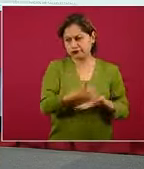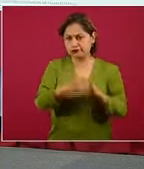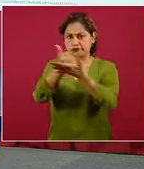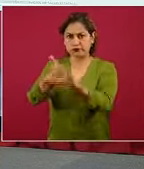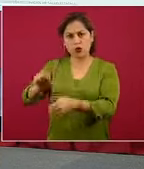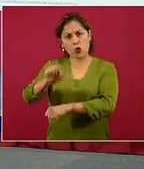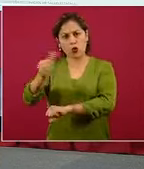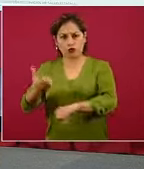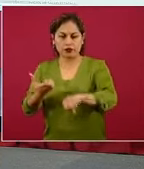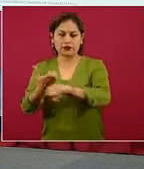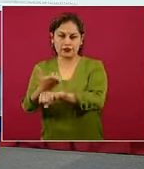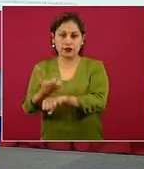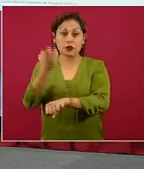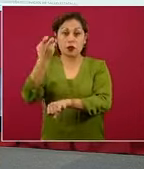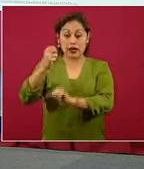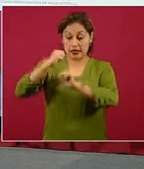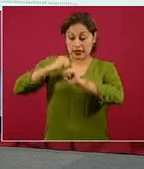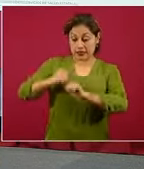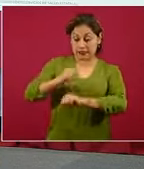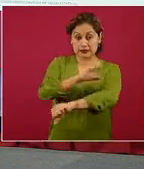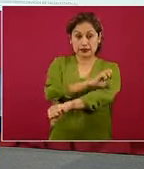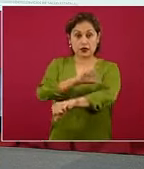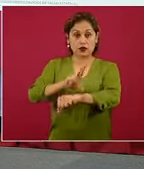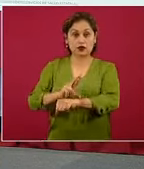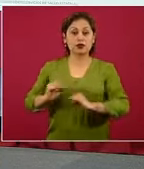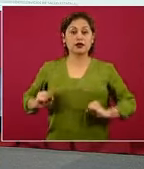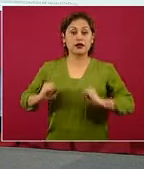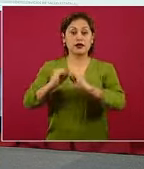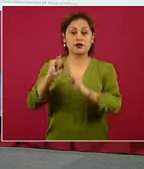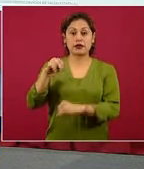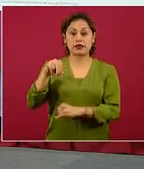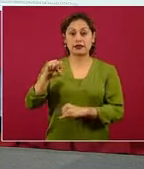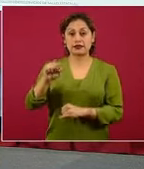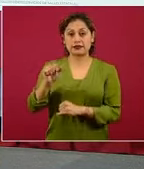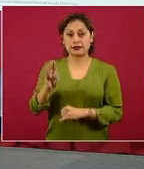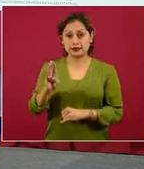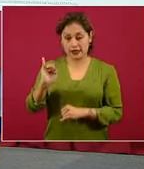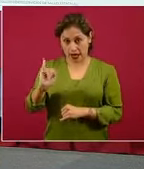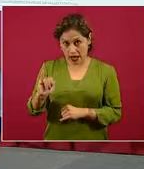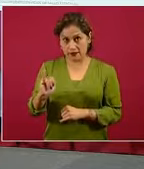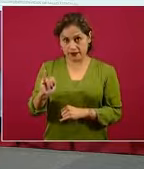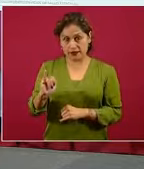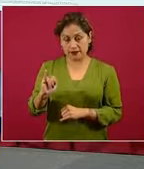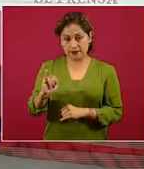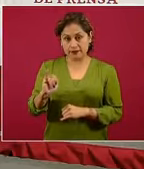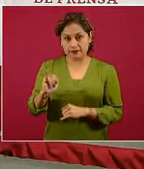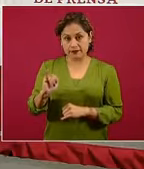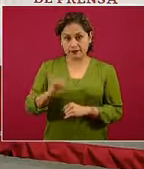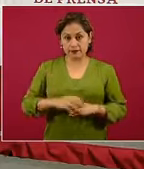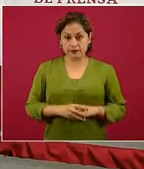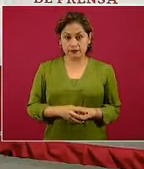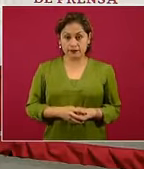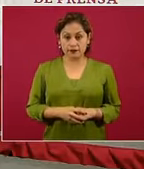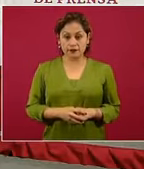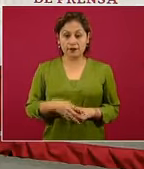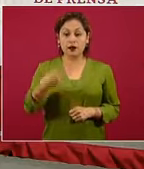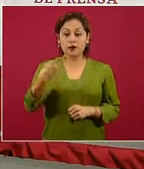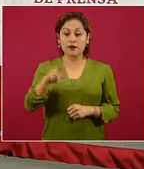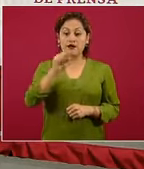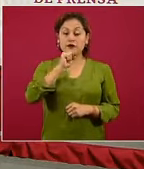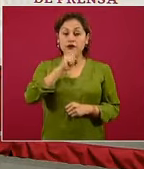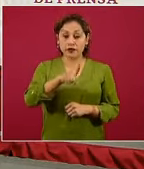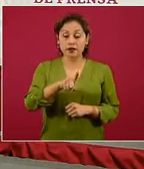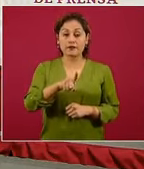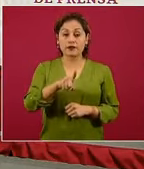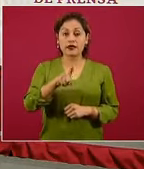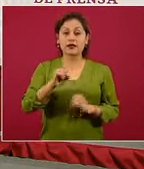esto es una estrategia que coordina el INSABI como tal para efectos de todo el sistema, pero participa también